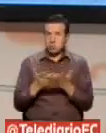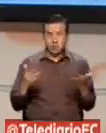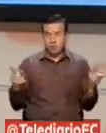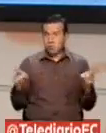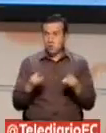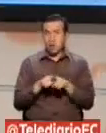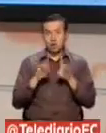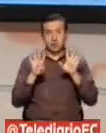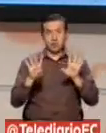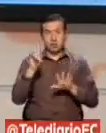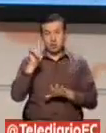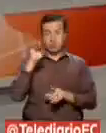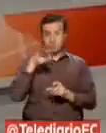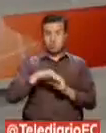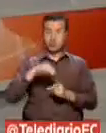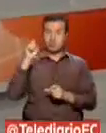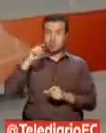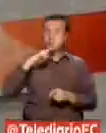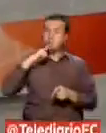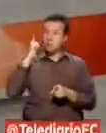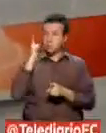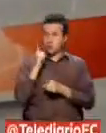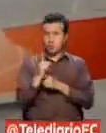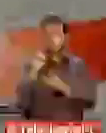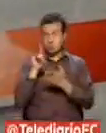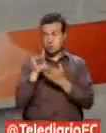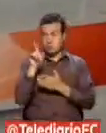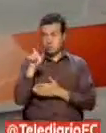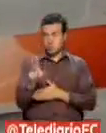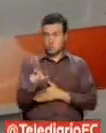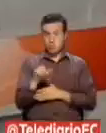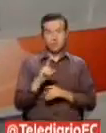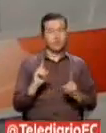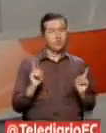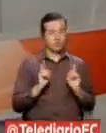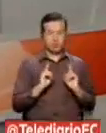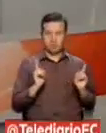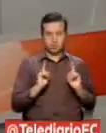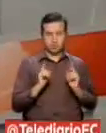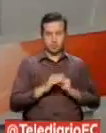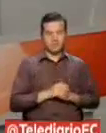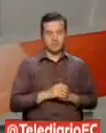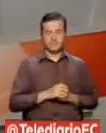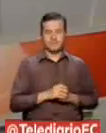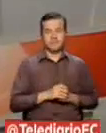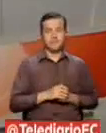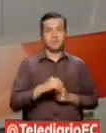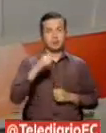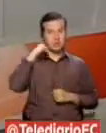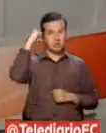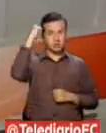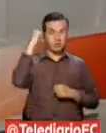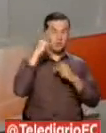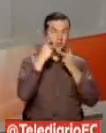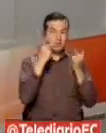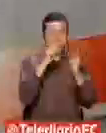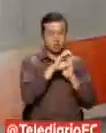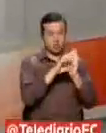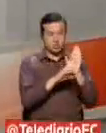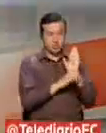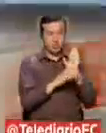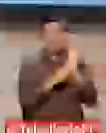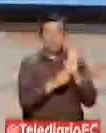mismos 91 votos serían necesarios para la destitución. No es así. A ver, esto es derecho público, la Constitución no